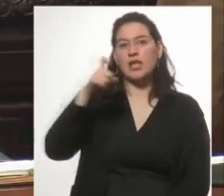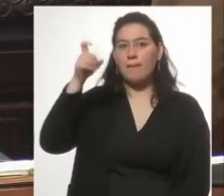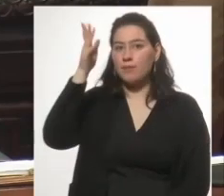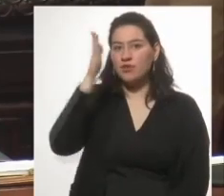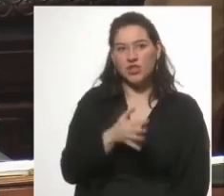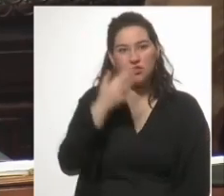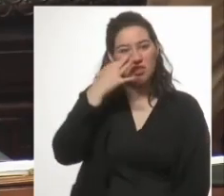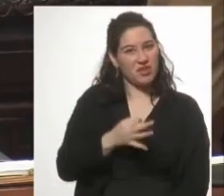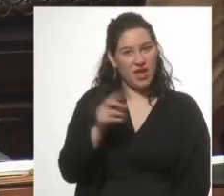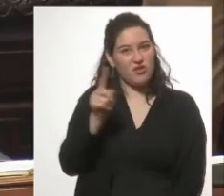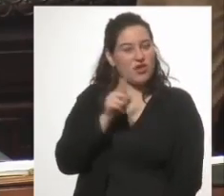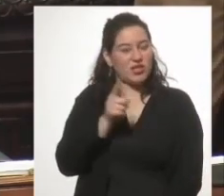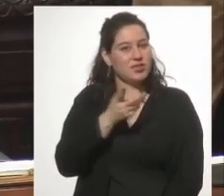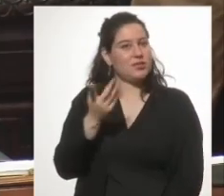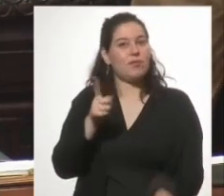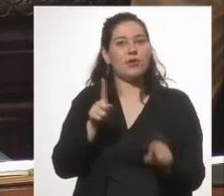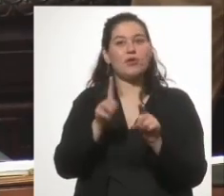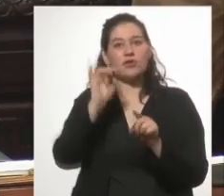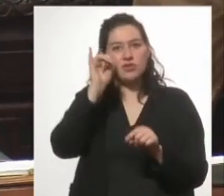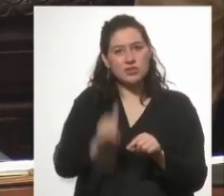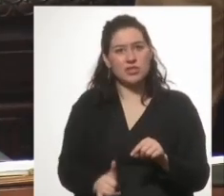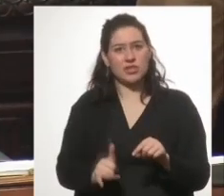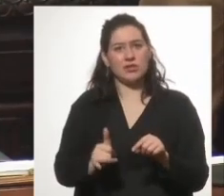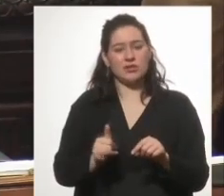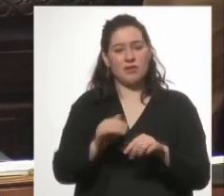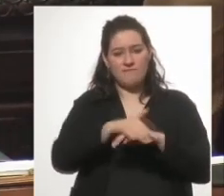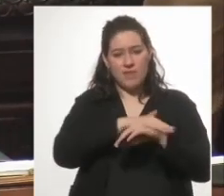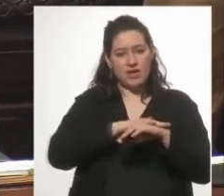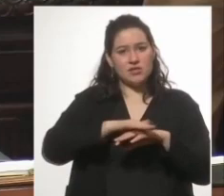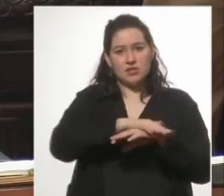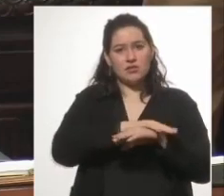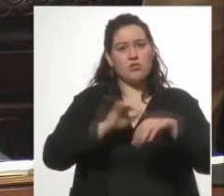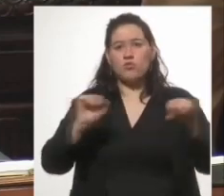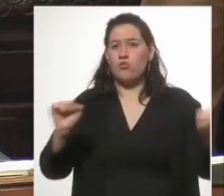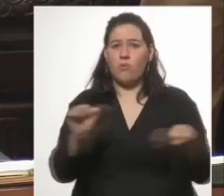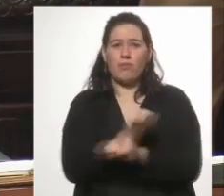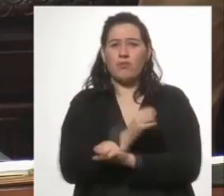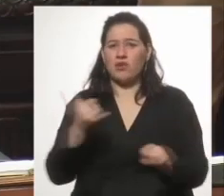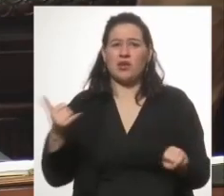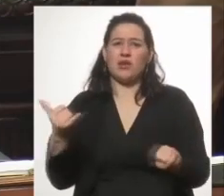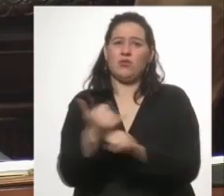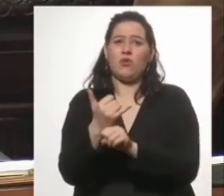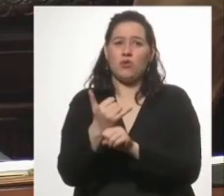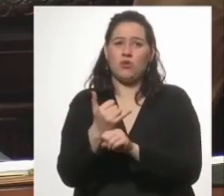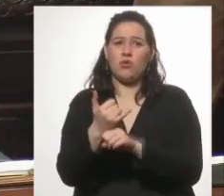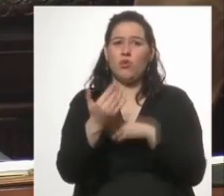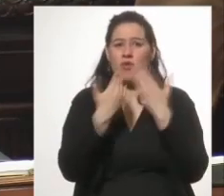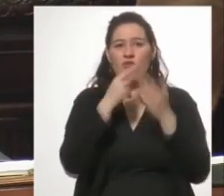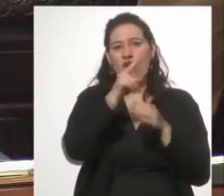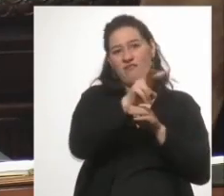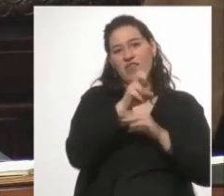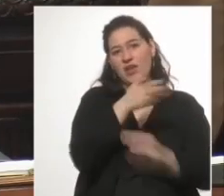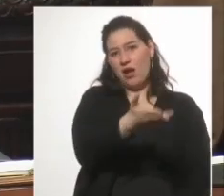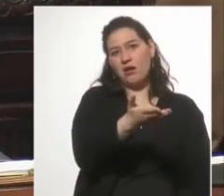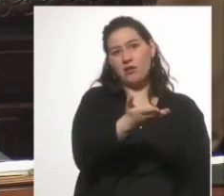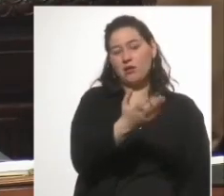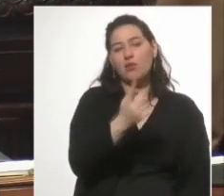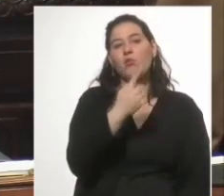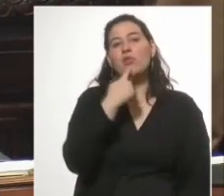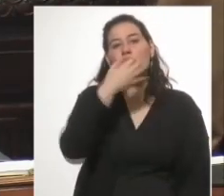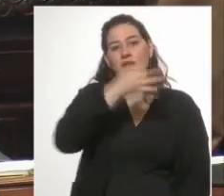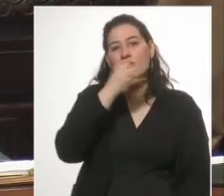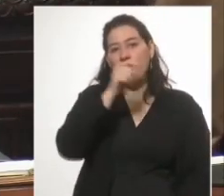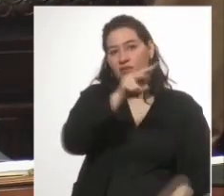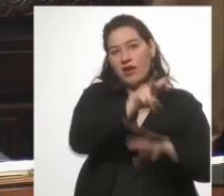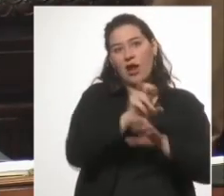100% real. Pero sí parto de la base que no se pudo haber equivocado cuando le habló al fiscal, cuando declaró ante el